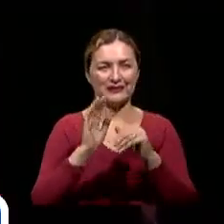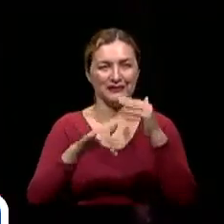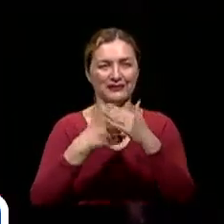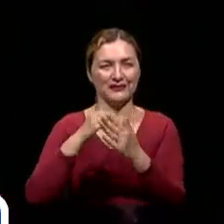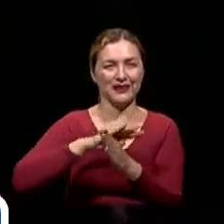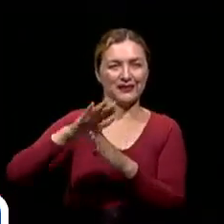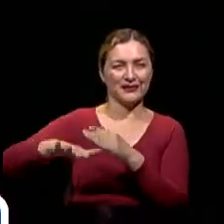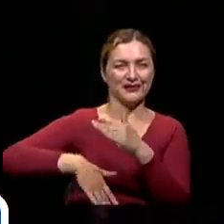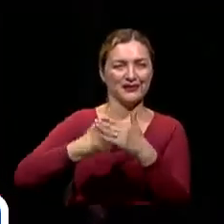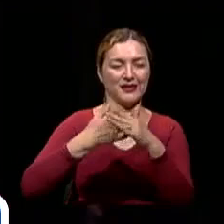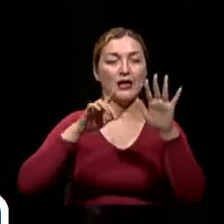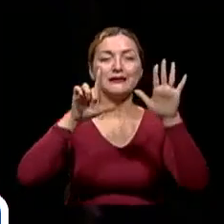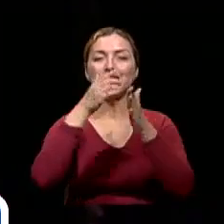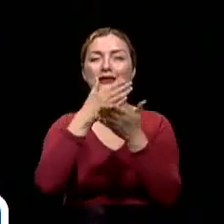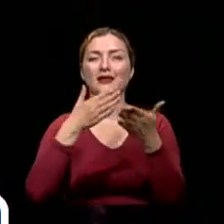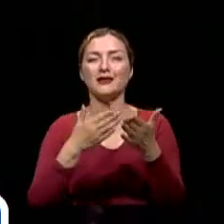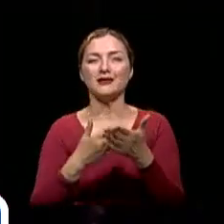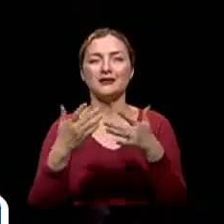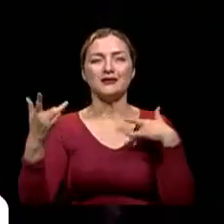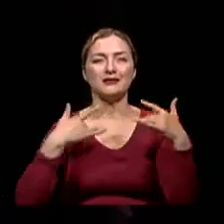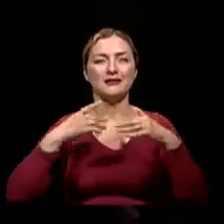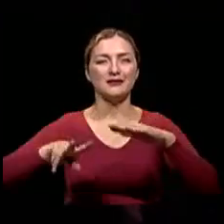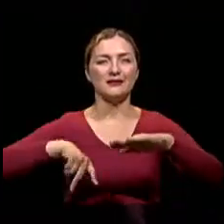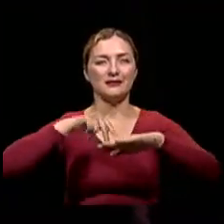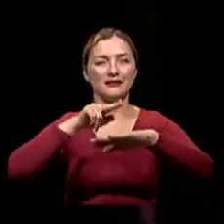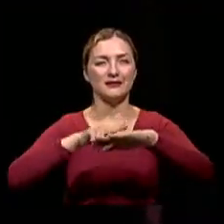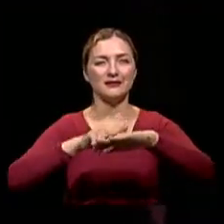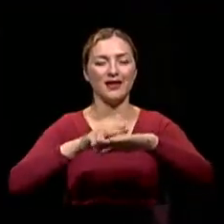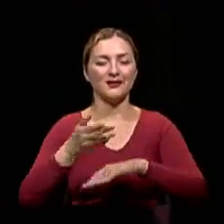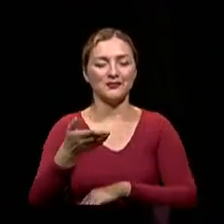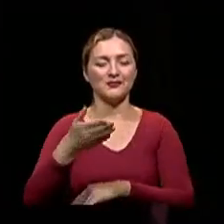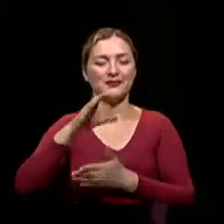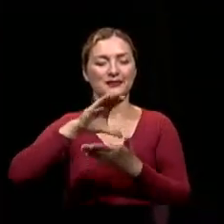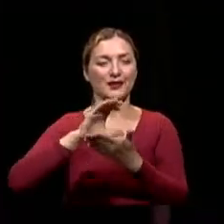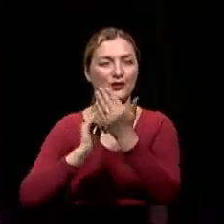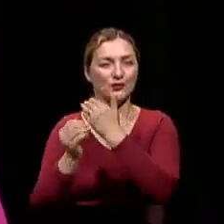todos invitados hoy 7:30 acá en el Teatro Nacional Sucre, Centro